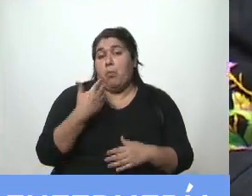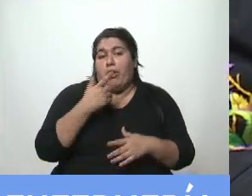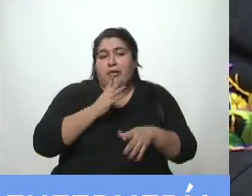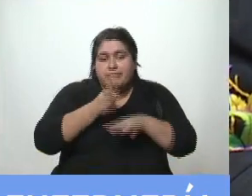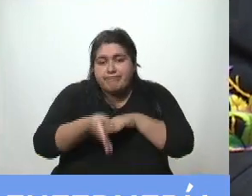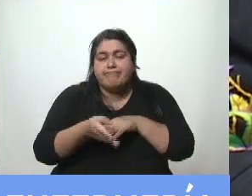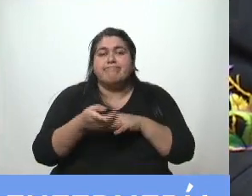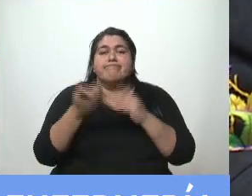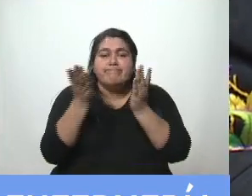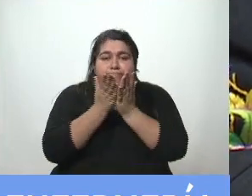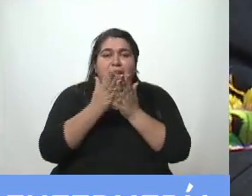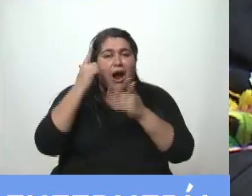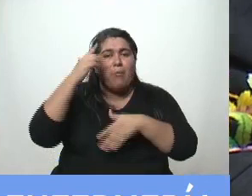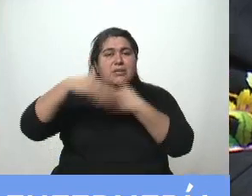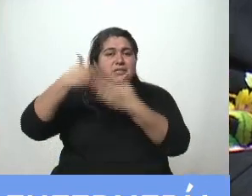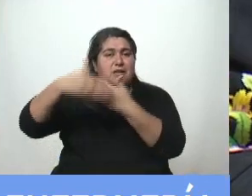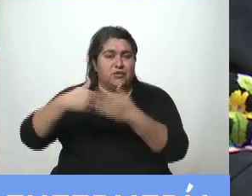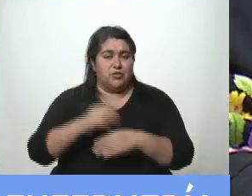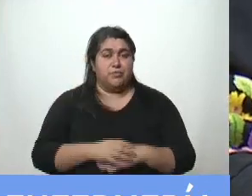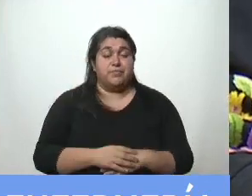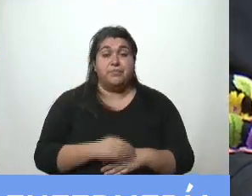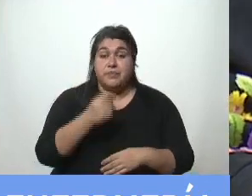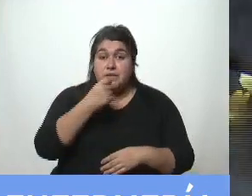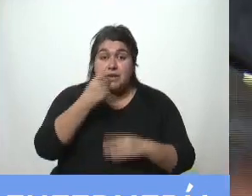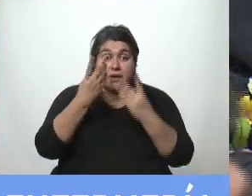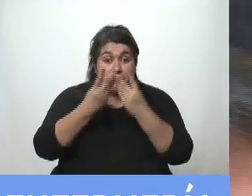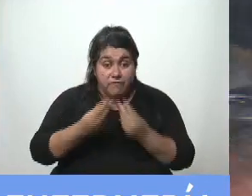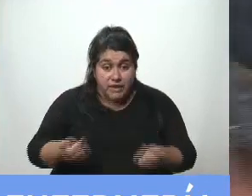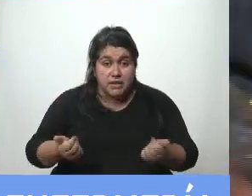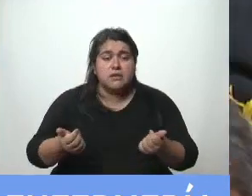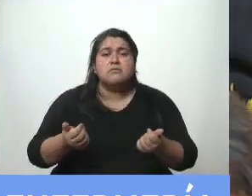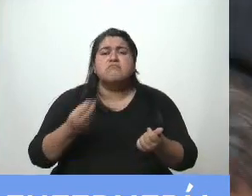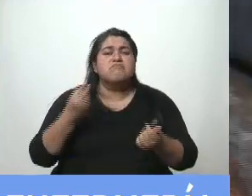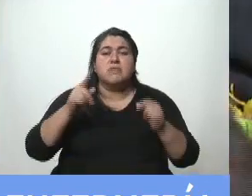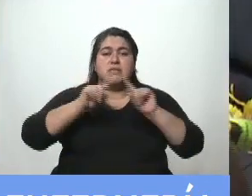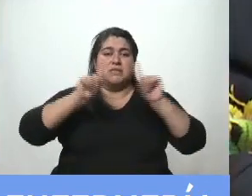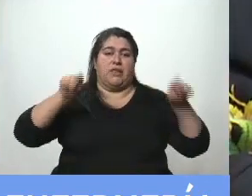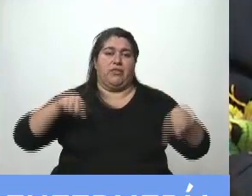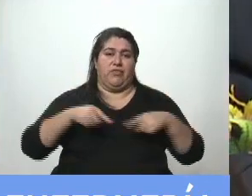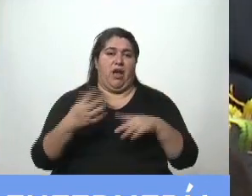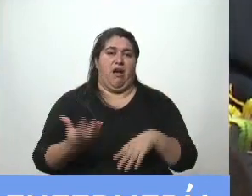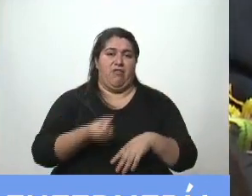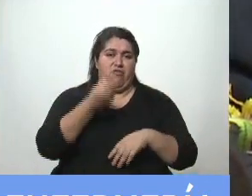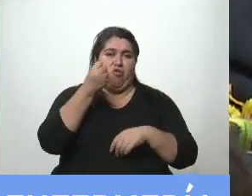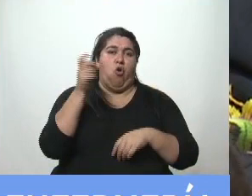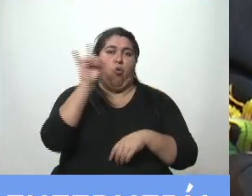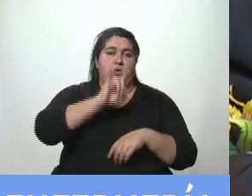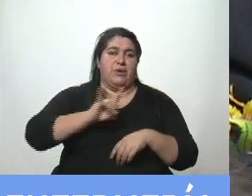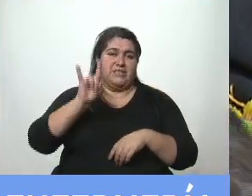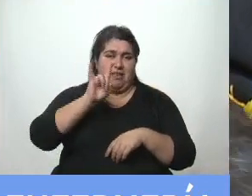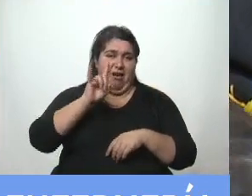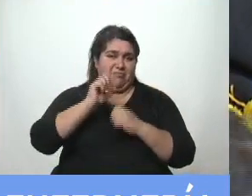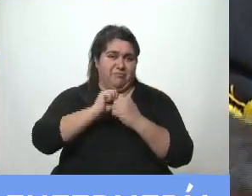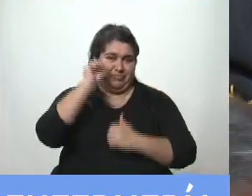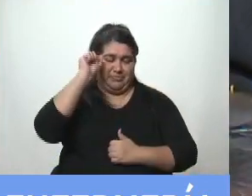capacitación que terminaba con la obtención del título de enfermero universitario. Porque